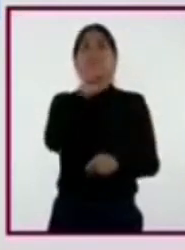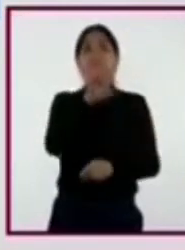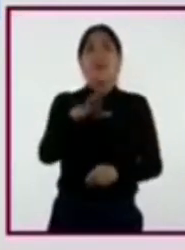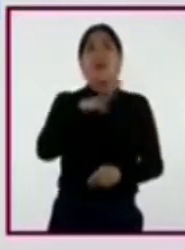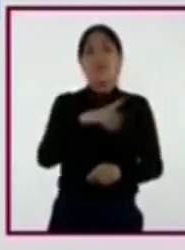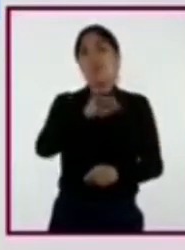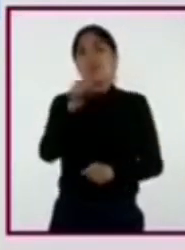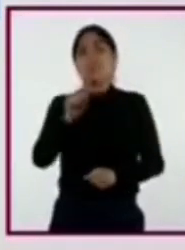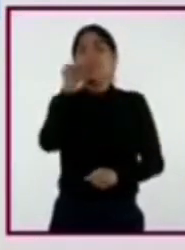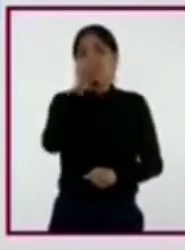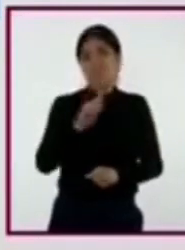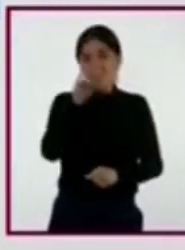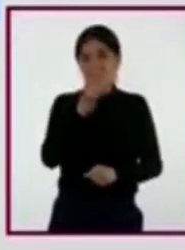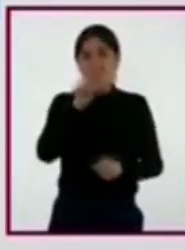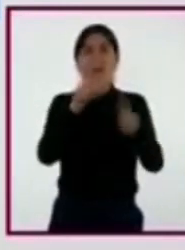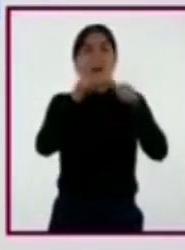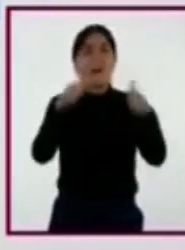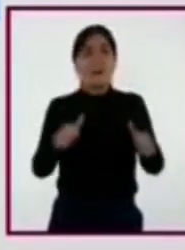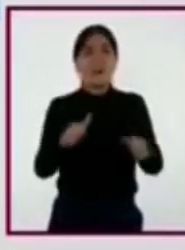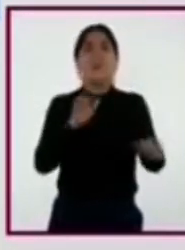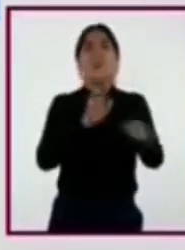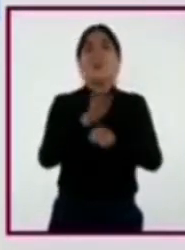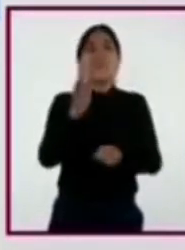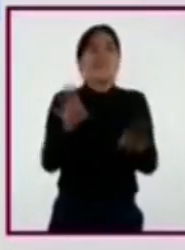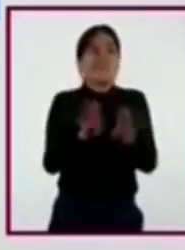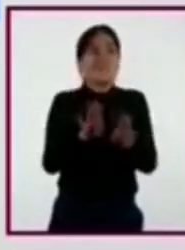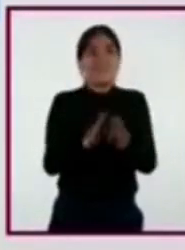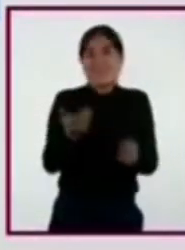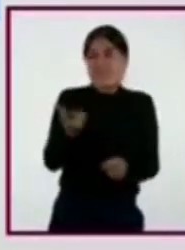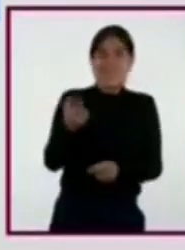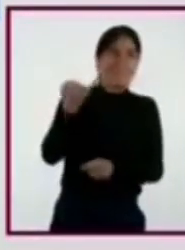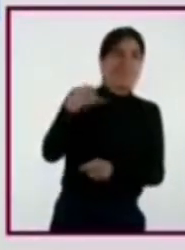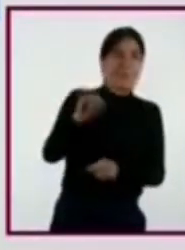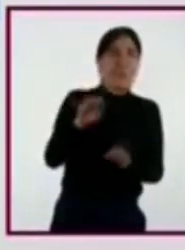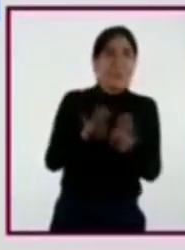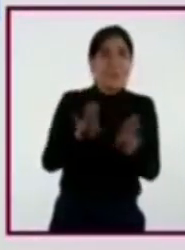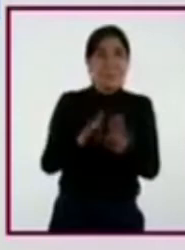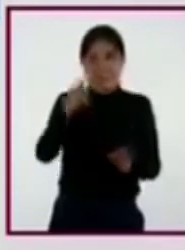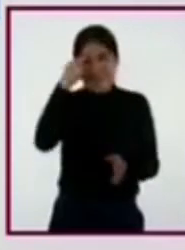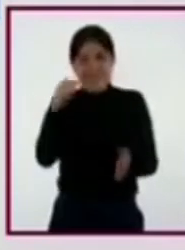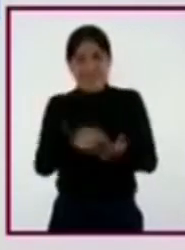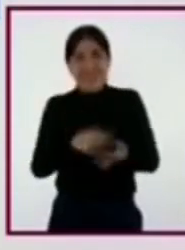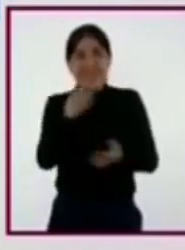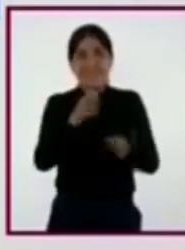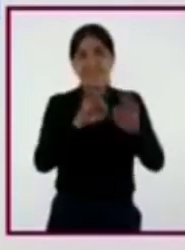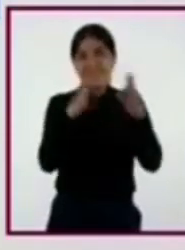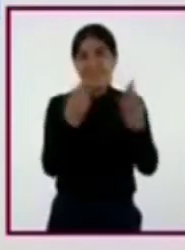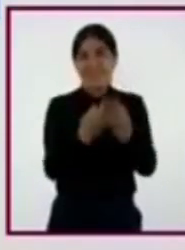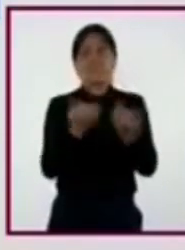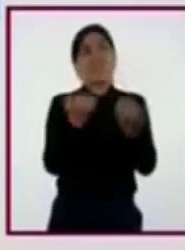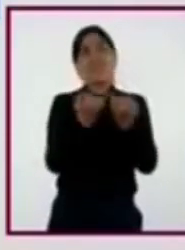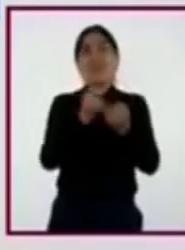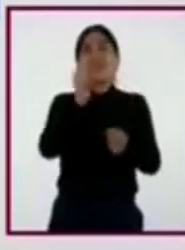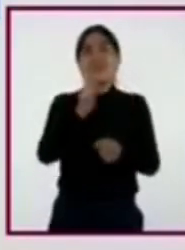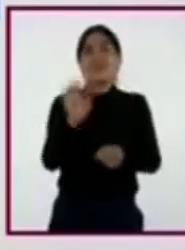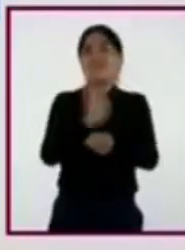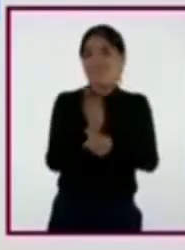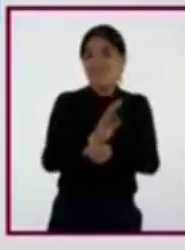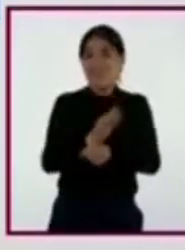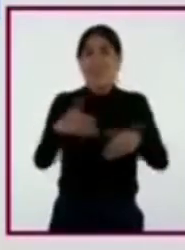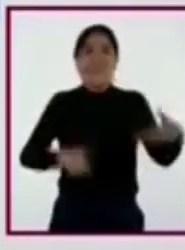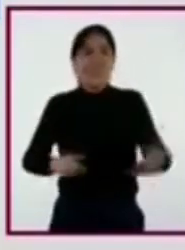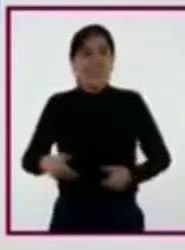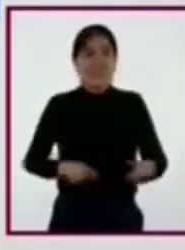otros lenguajes artísticos donde es casi imposible la creación si no es de esta forma, como es el caso del cine, el teatro,